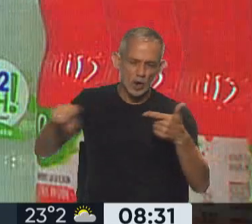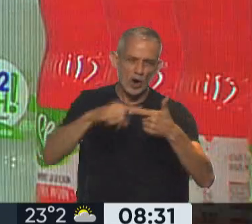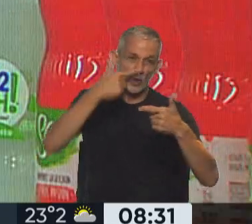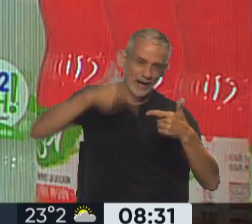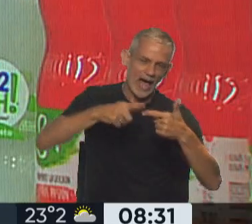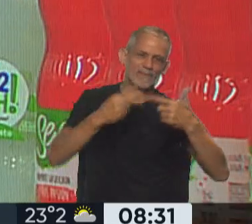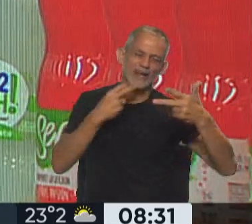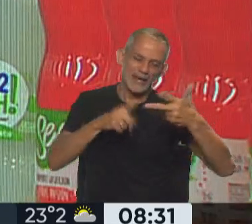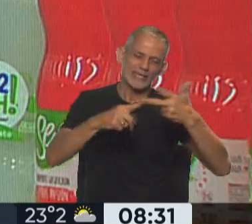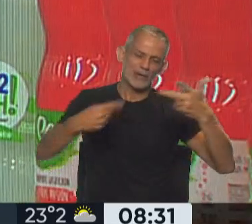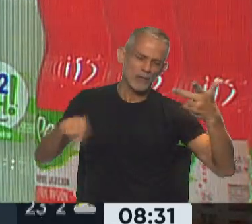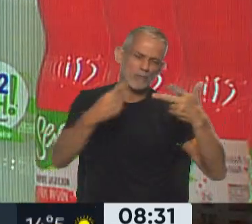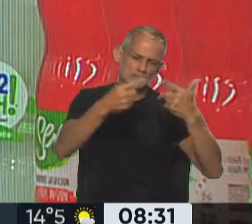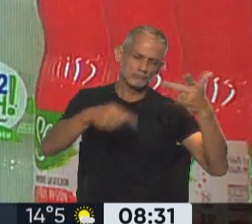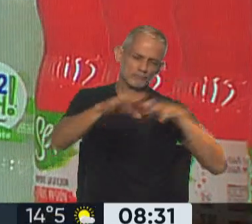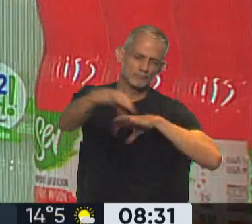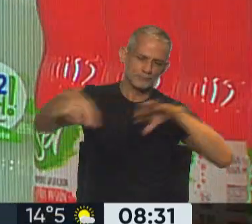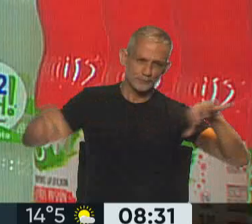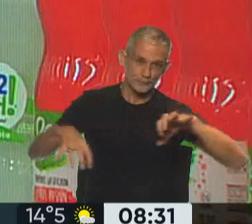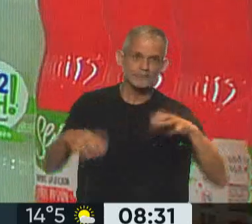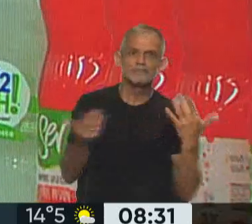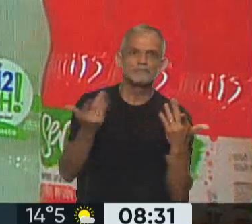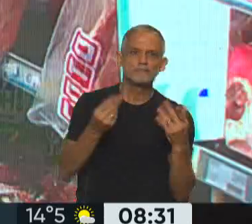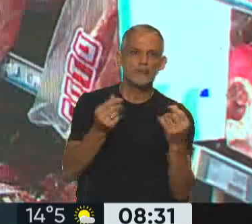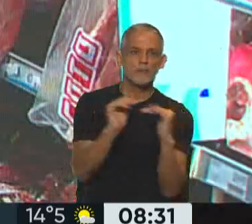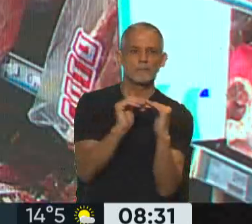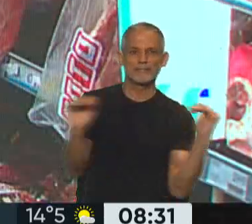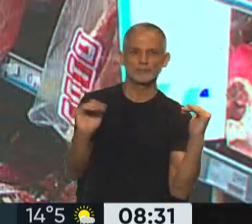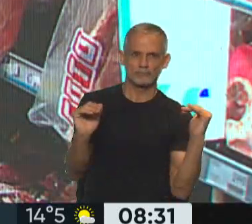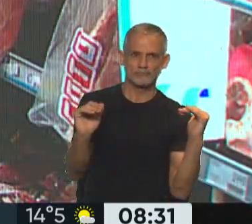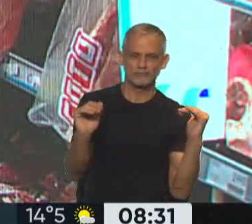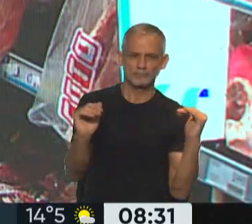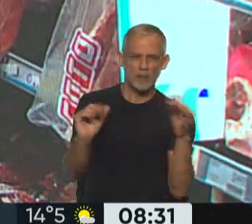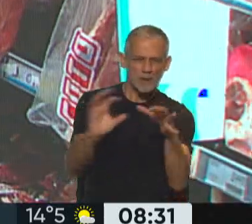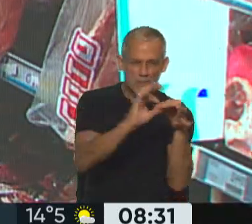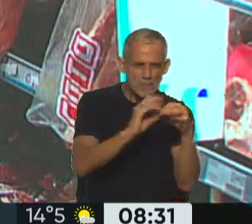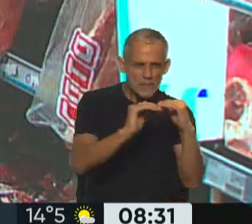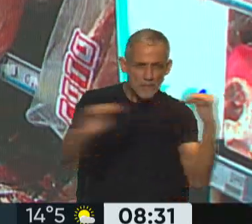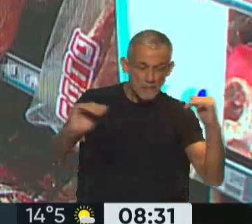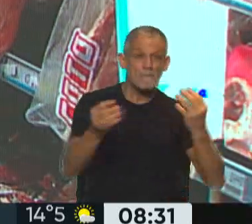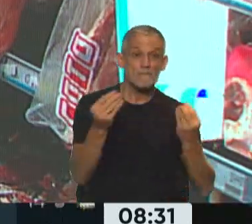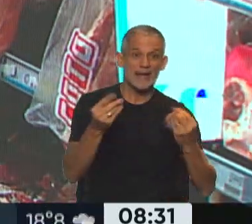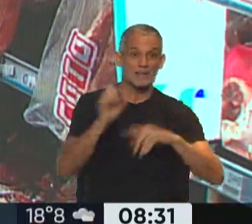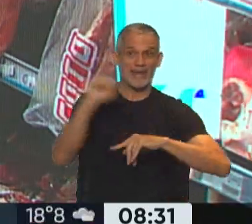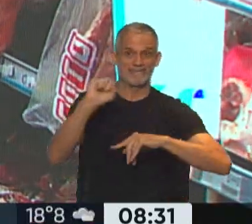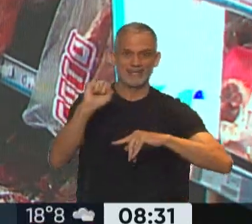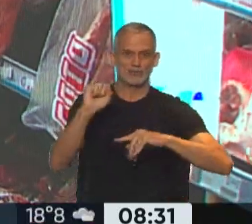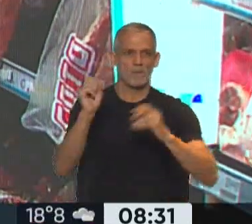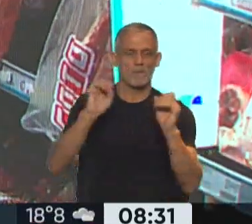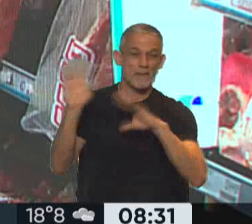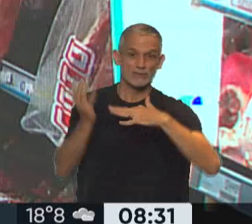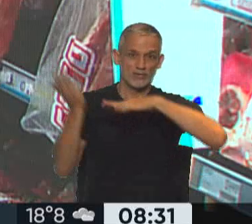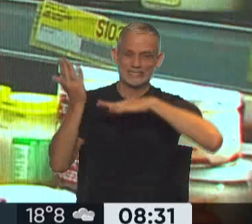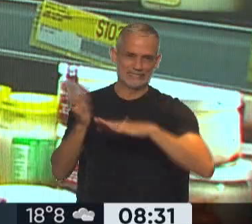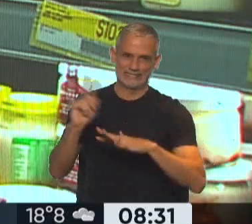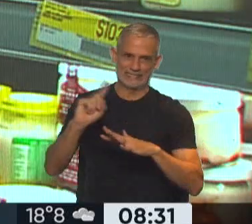la energía, bueno, diversos sectores que buscan justamente mantener alineados los precios para que la inflación mayorista no se